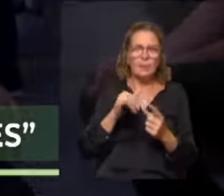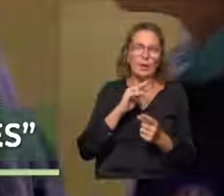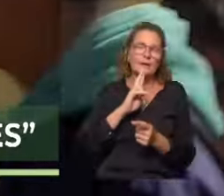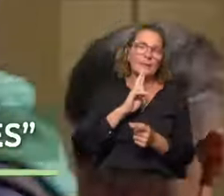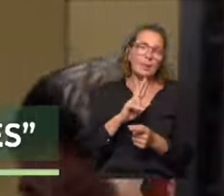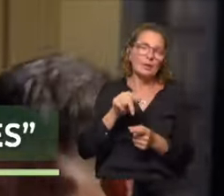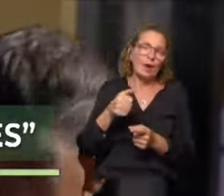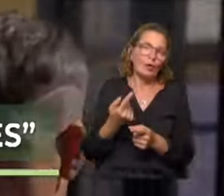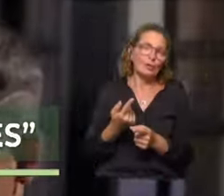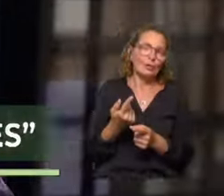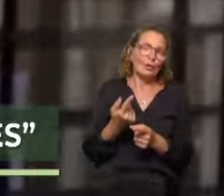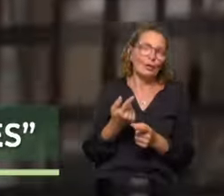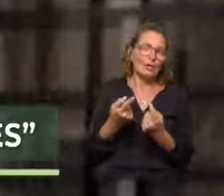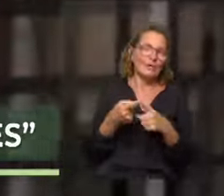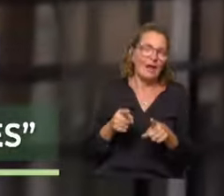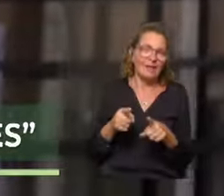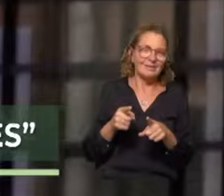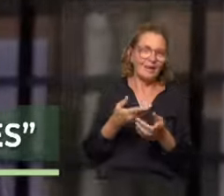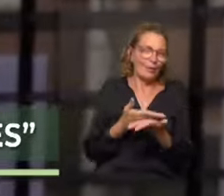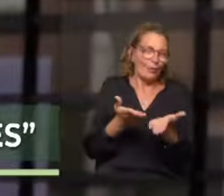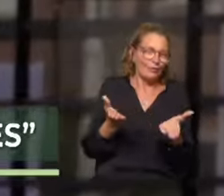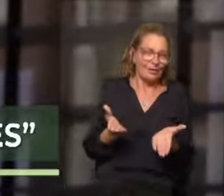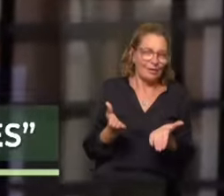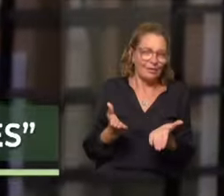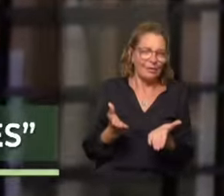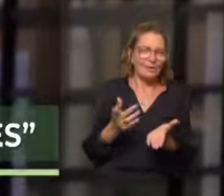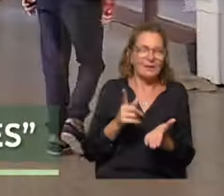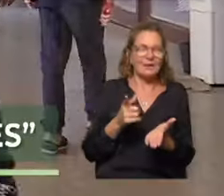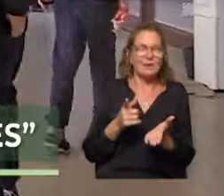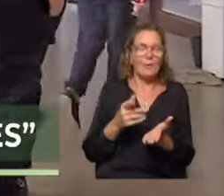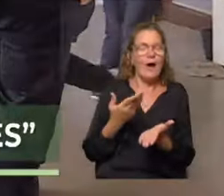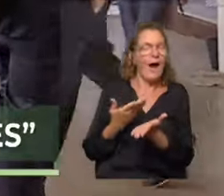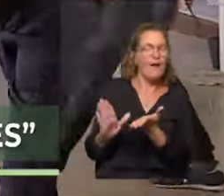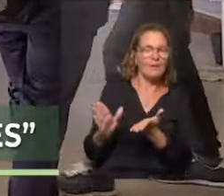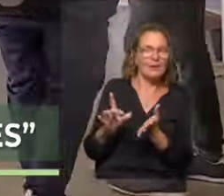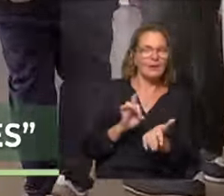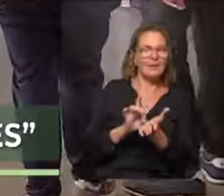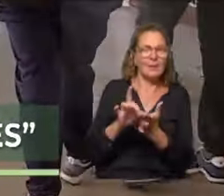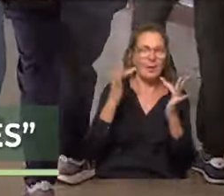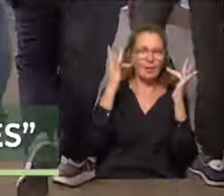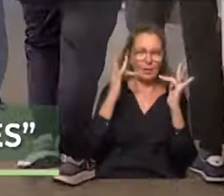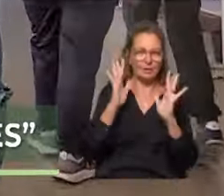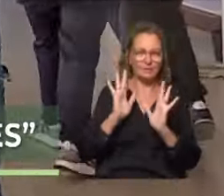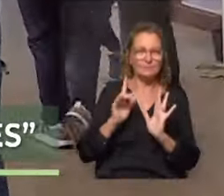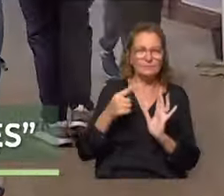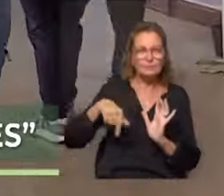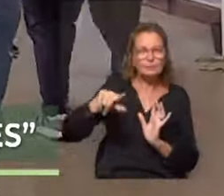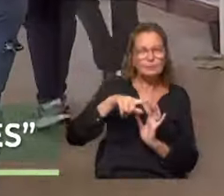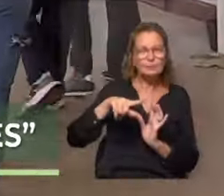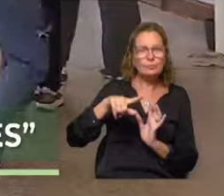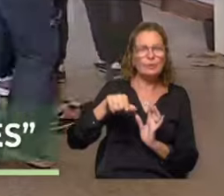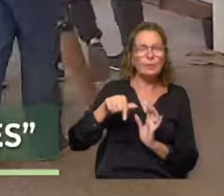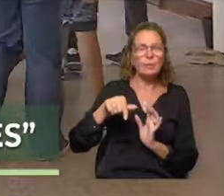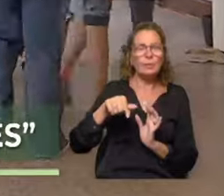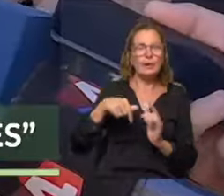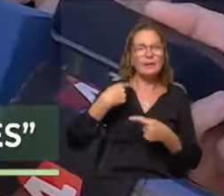a otro tipo de construcciones de realidades que son absolutamente ajenas a lo que es el sistema educativo en sí mismo. Nosotros vamos